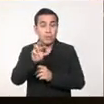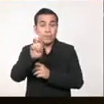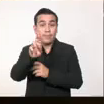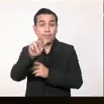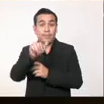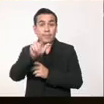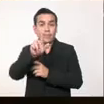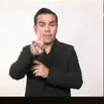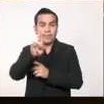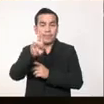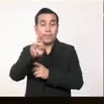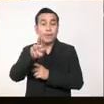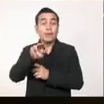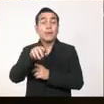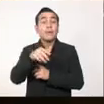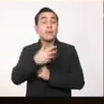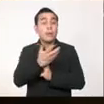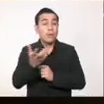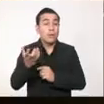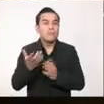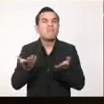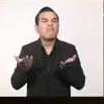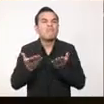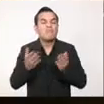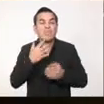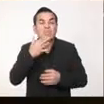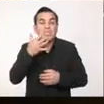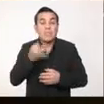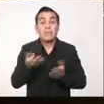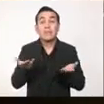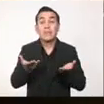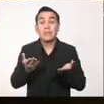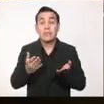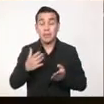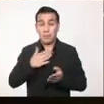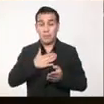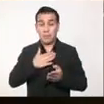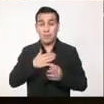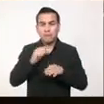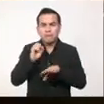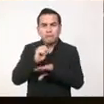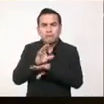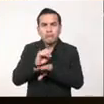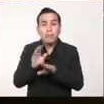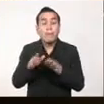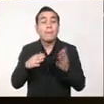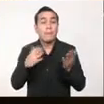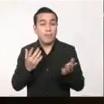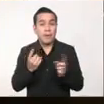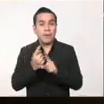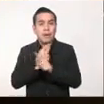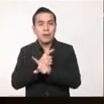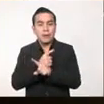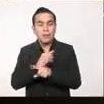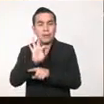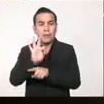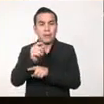yo les dije, ¿cómo vamos a hacer con mi gabinete y con nuestros asesores? Yo les dije, ¿cómo vamos a hacer para